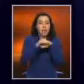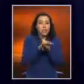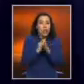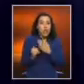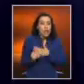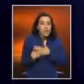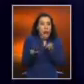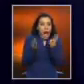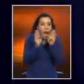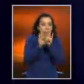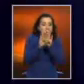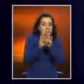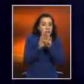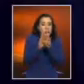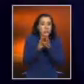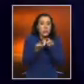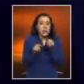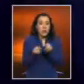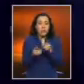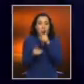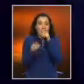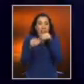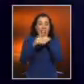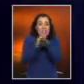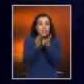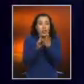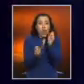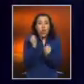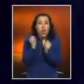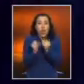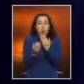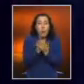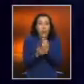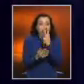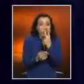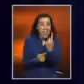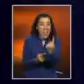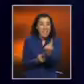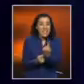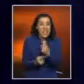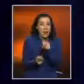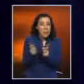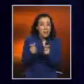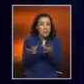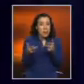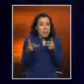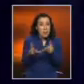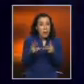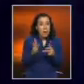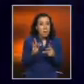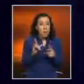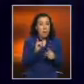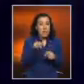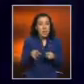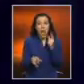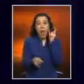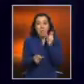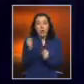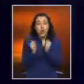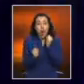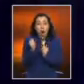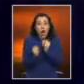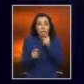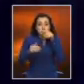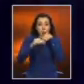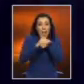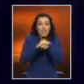sea, a ese punto llegó él de ir a esconderse. Él corría cuando veía que venían los que le hacían el bullying. Él corría a esconderse